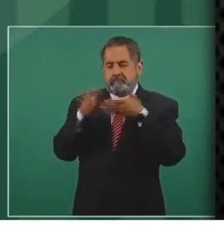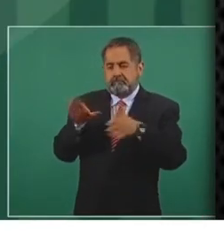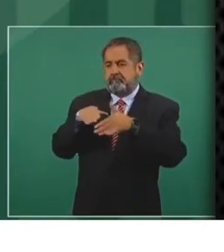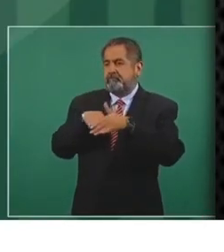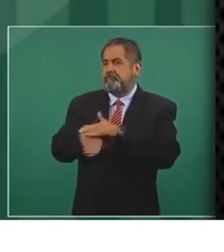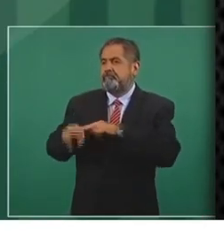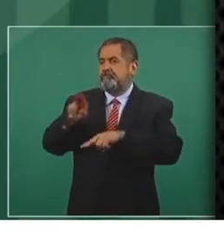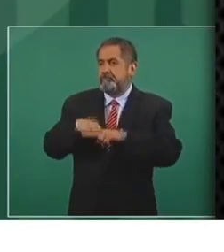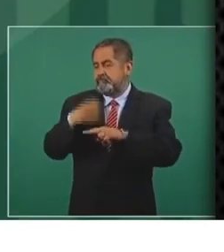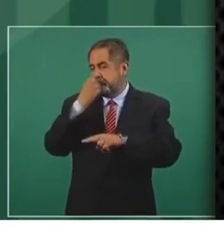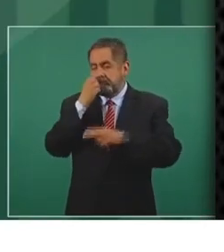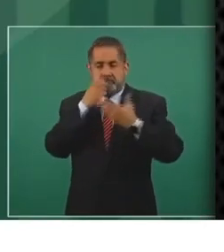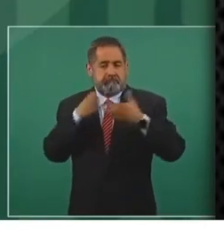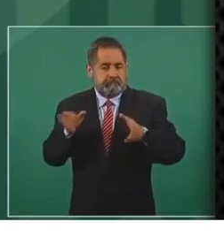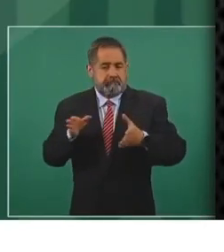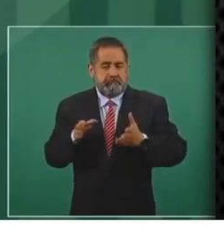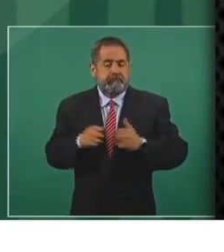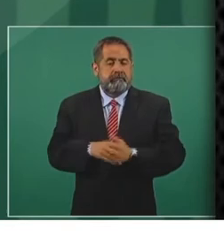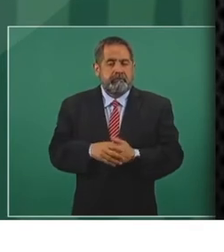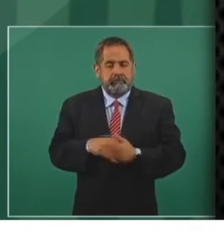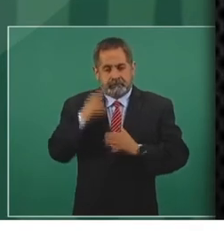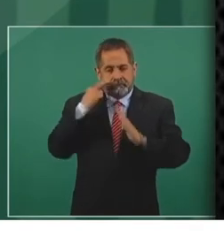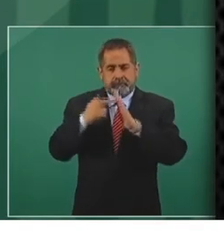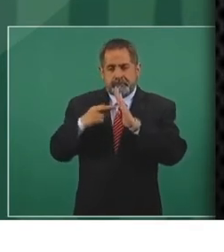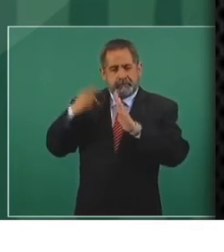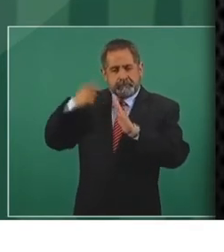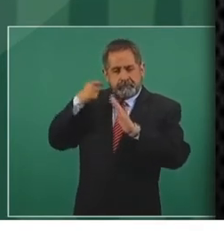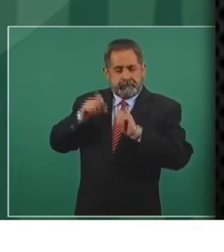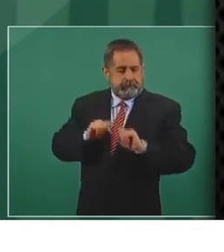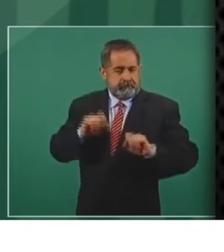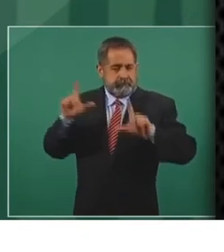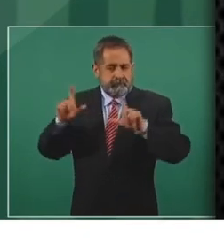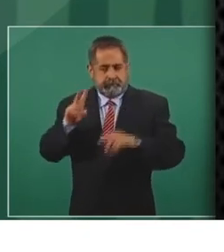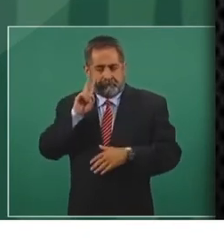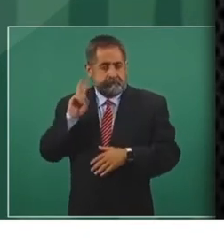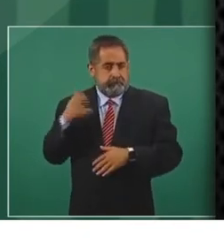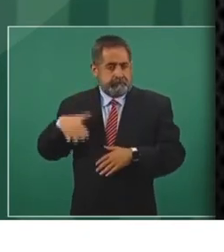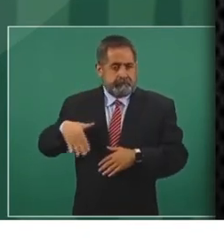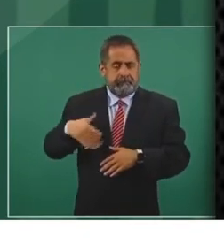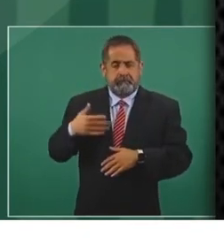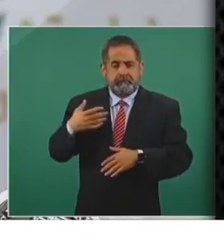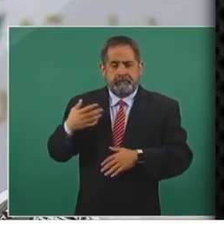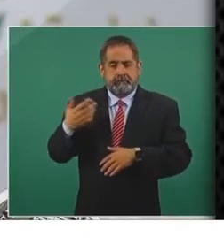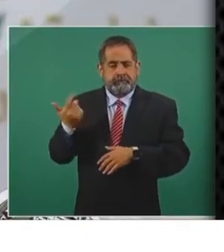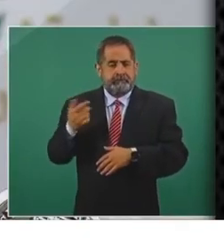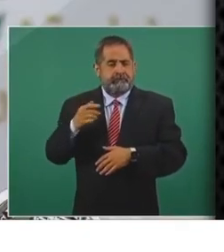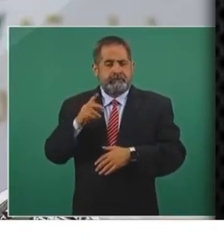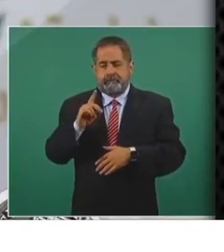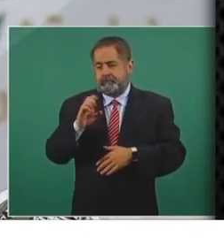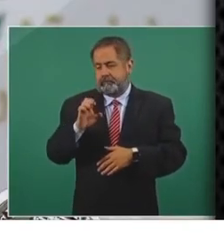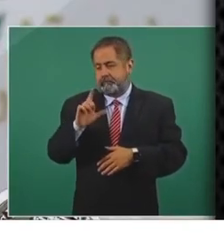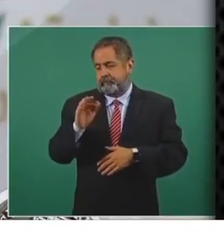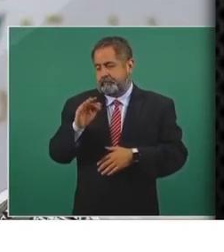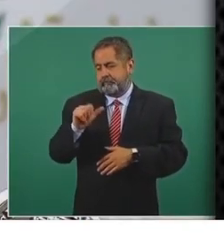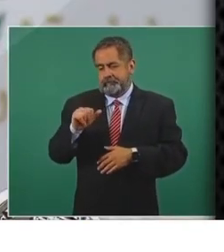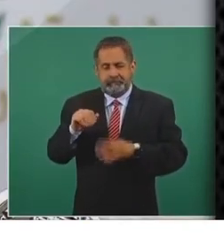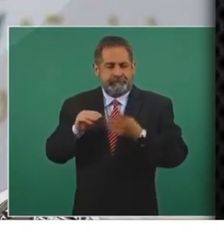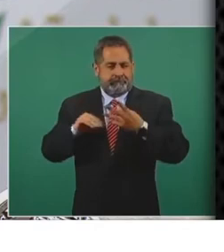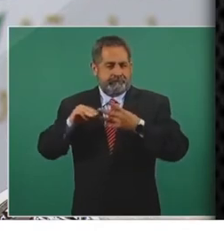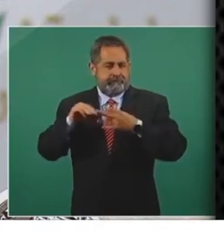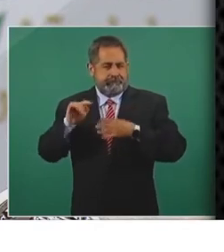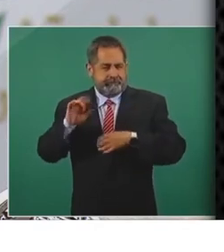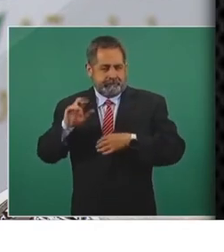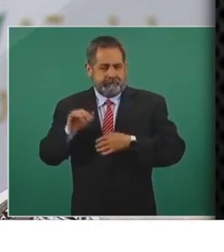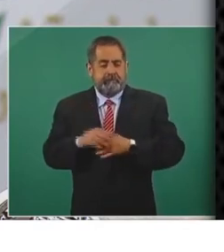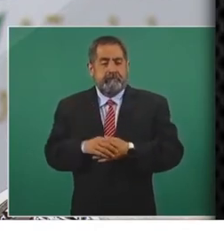y como se ve en el protocolo que se presentó en el vídeo y comentó la maestra del fin a las condiciones de retorno